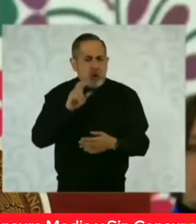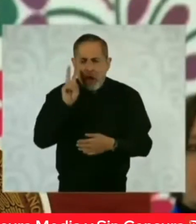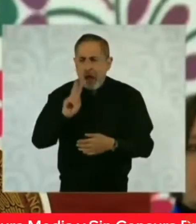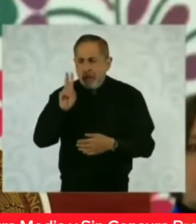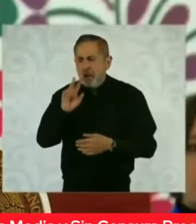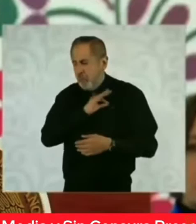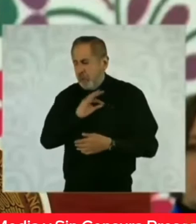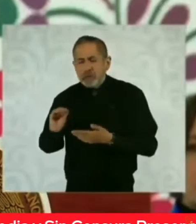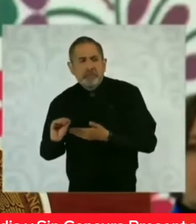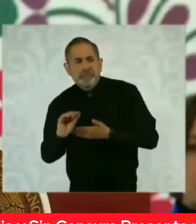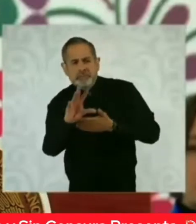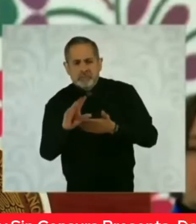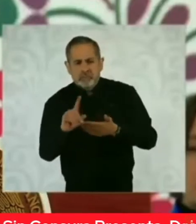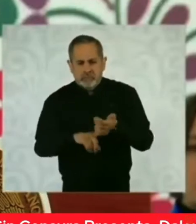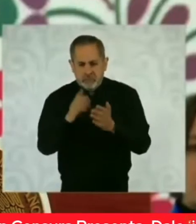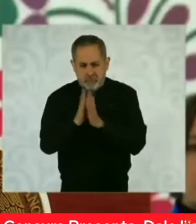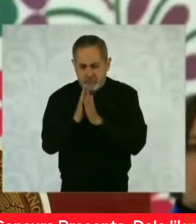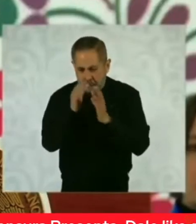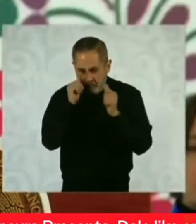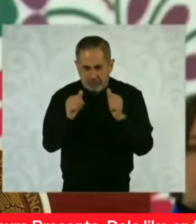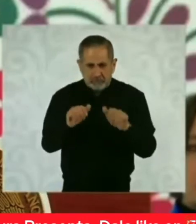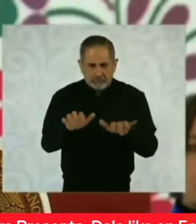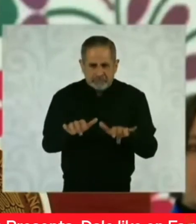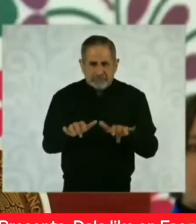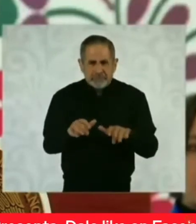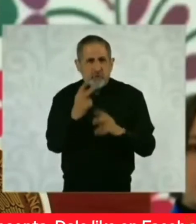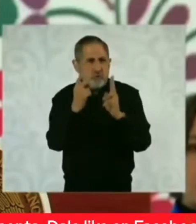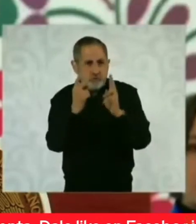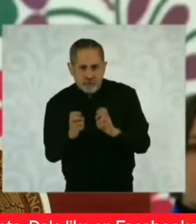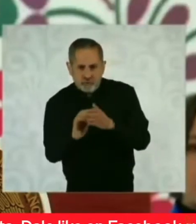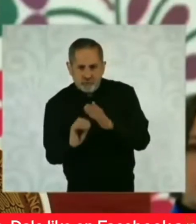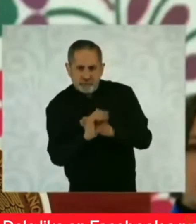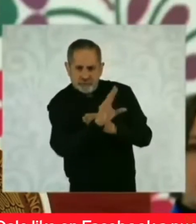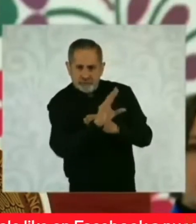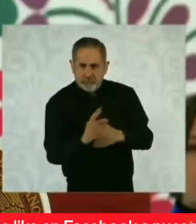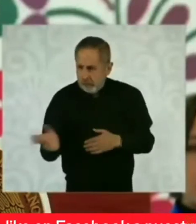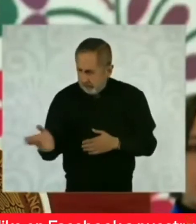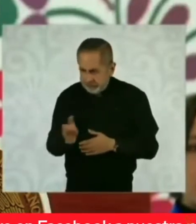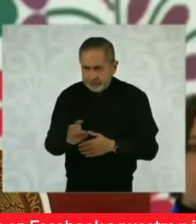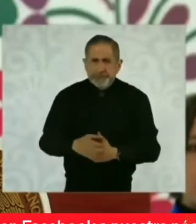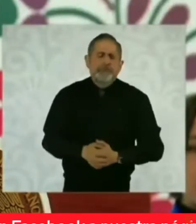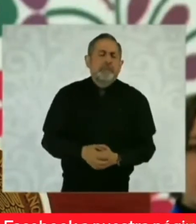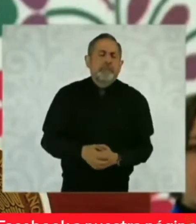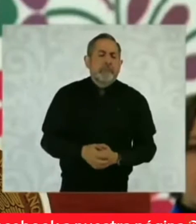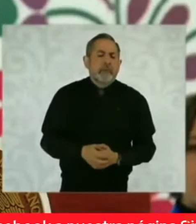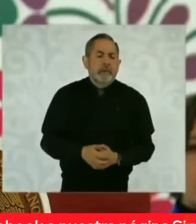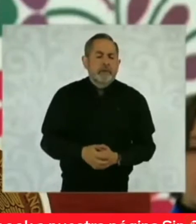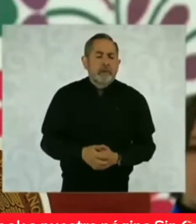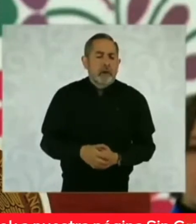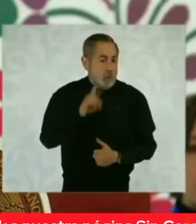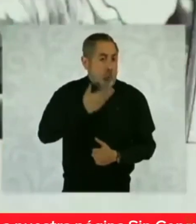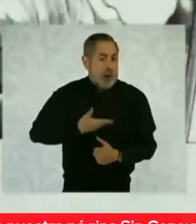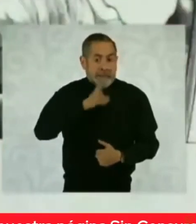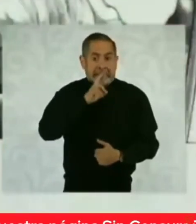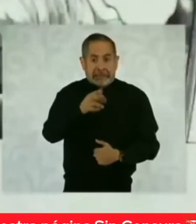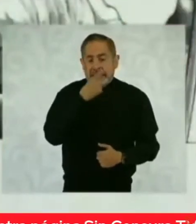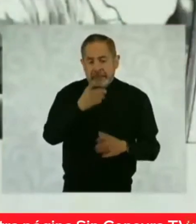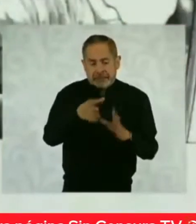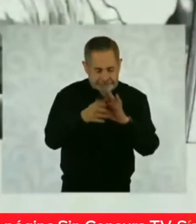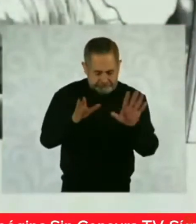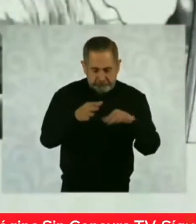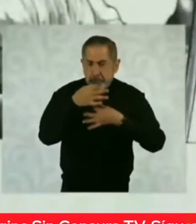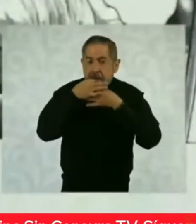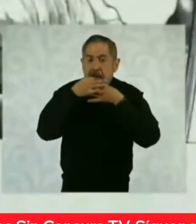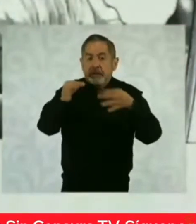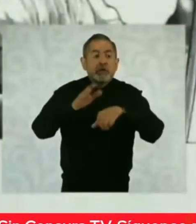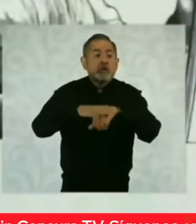la plataforma, por favor. Se está trabajando, porque el mensaje principal es para los